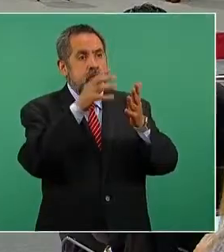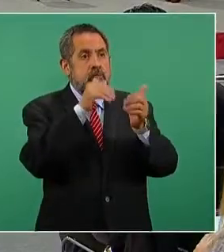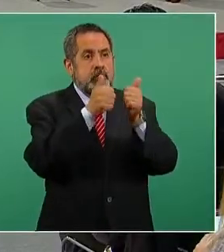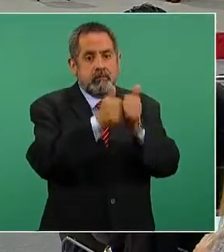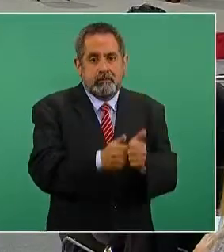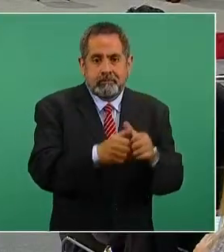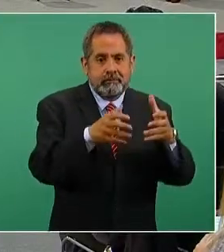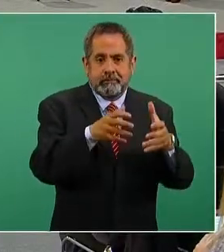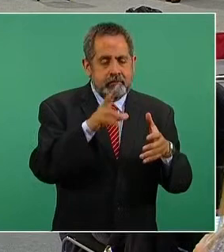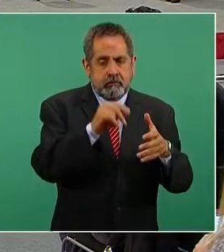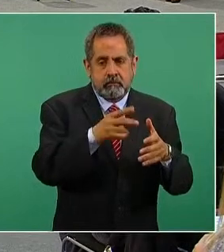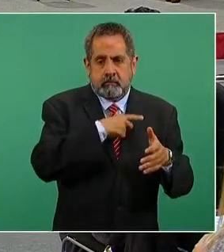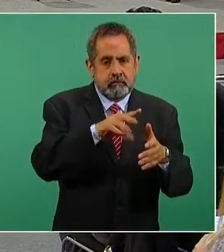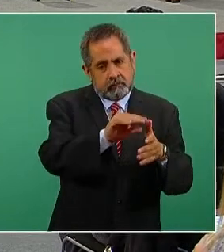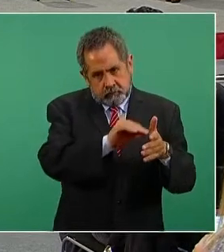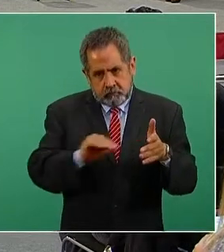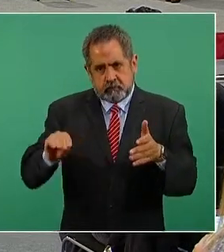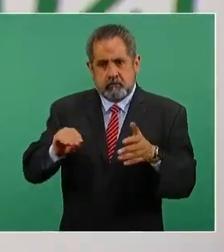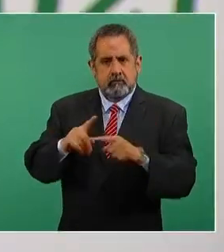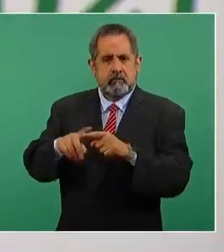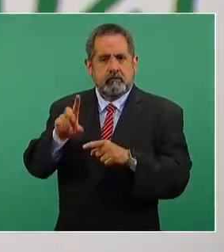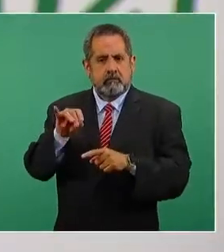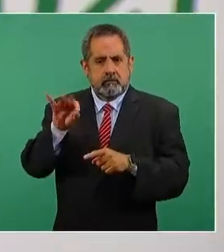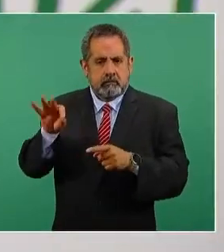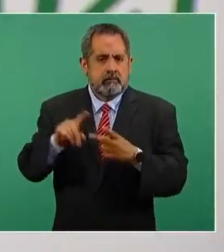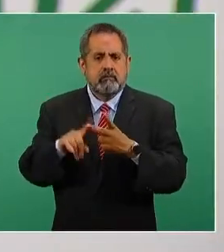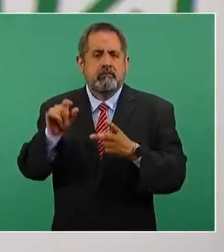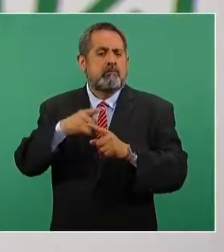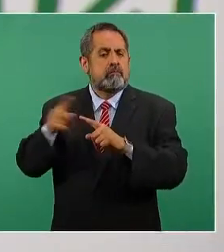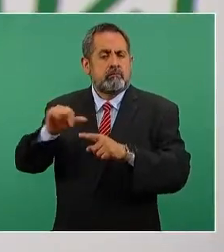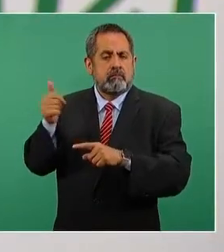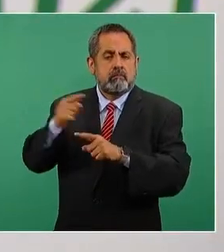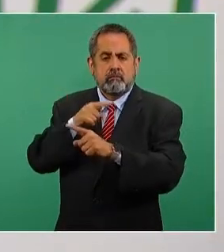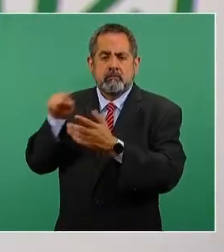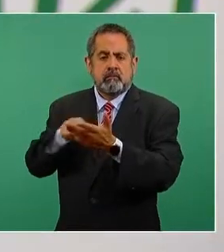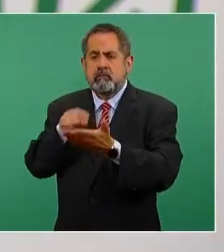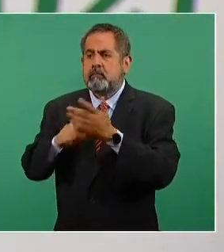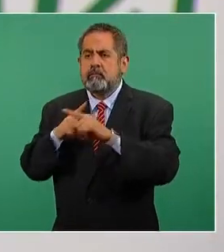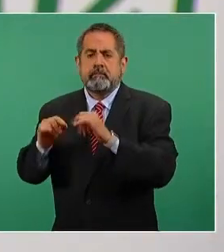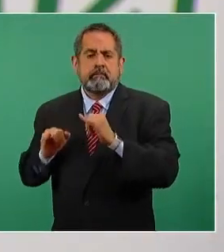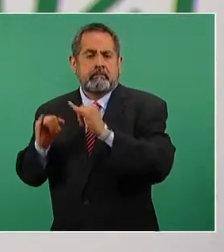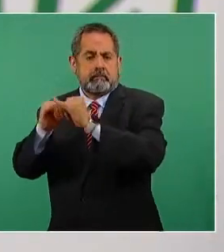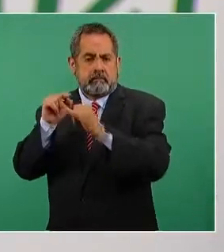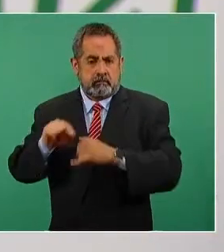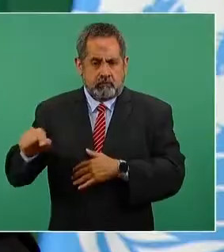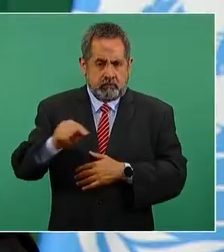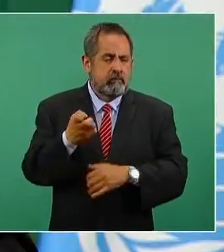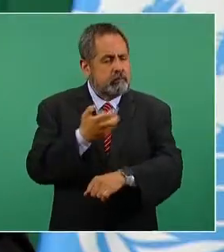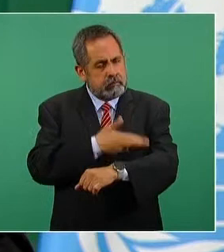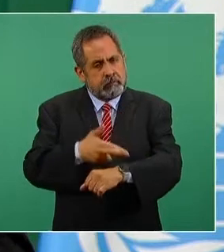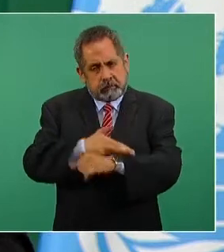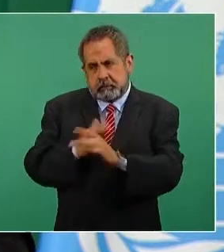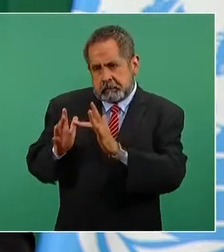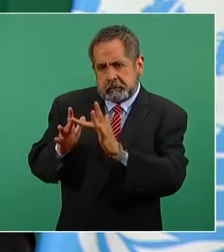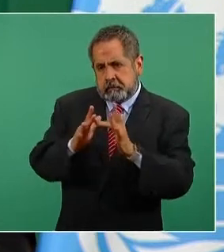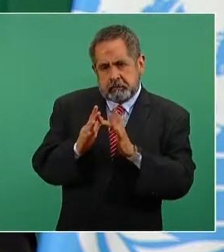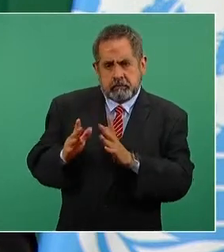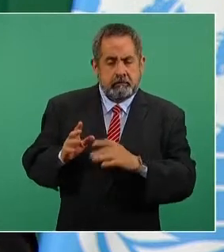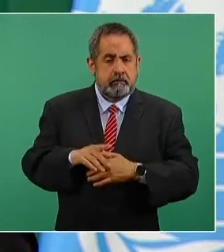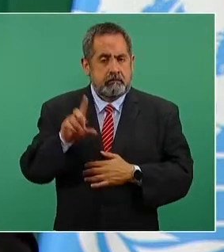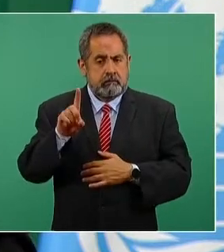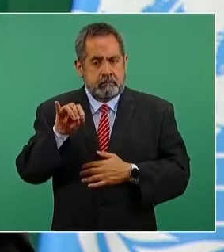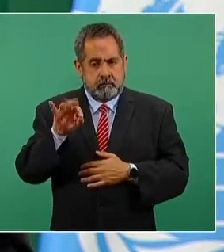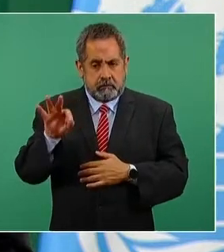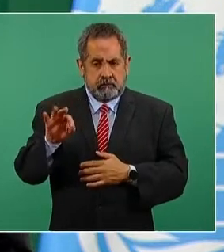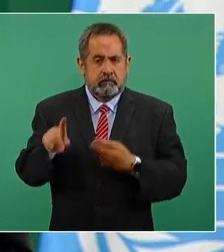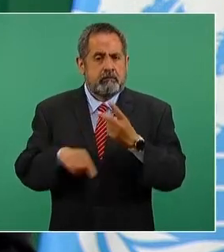ley. Tienen que estar en el DIF o en albergues de diferentes instituciones. Y estamos trabajando con ellos, DIF